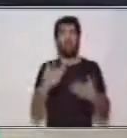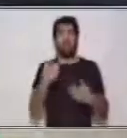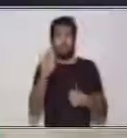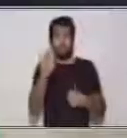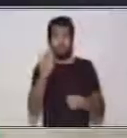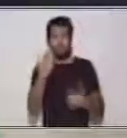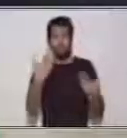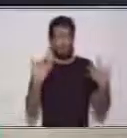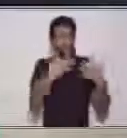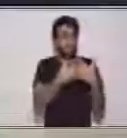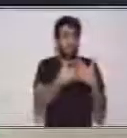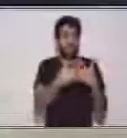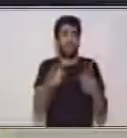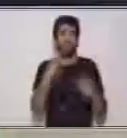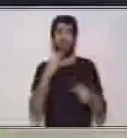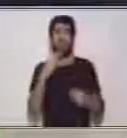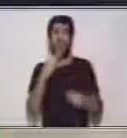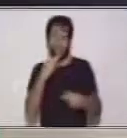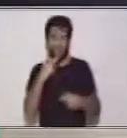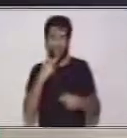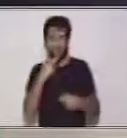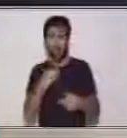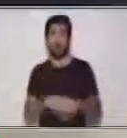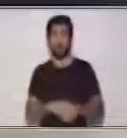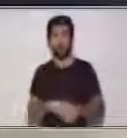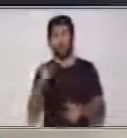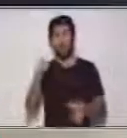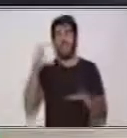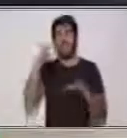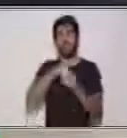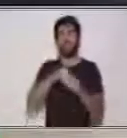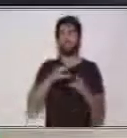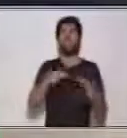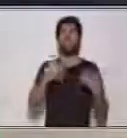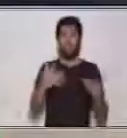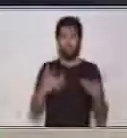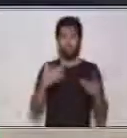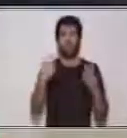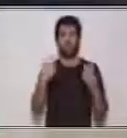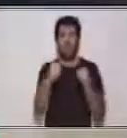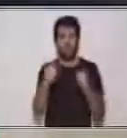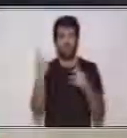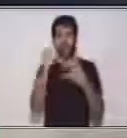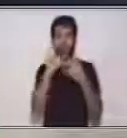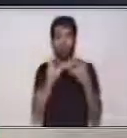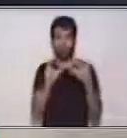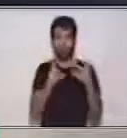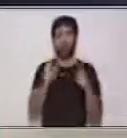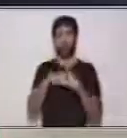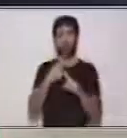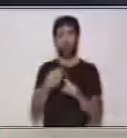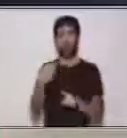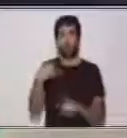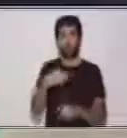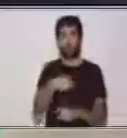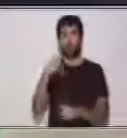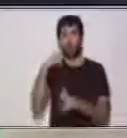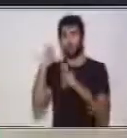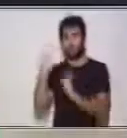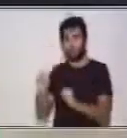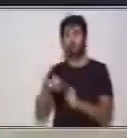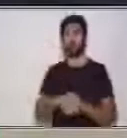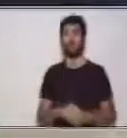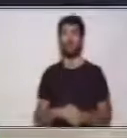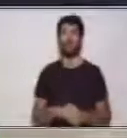verbal, que esto ya es dentro de la acción o cuando tomamos en cuenta la acción.